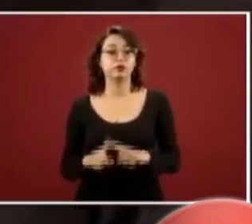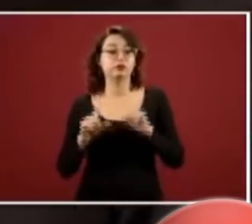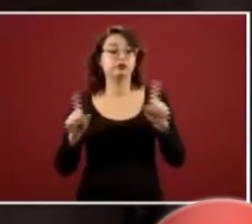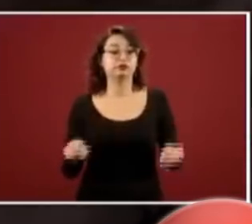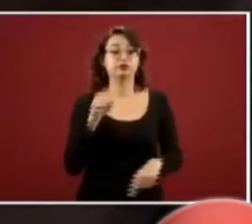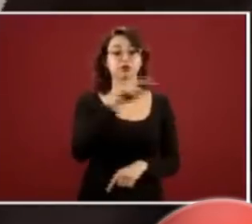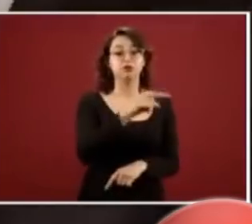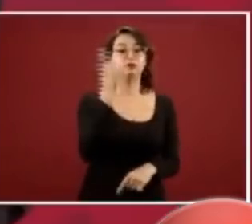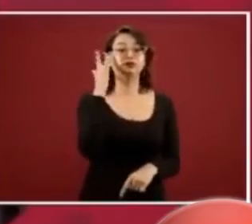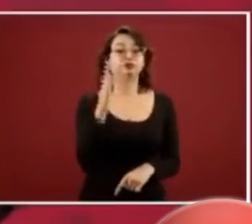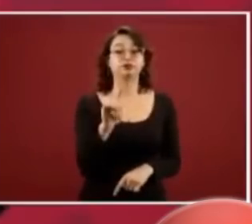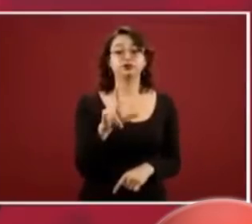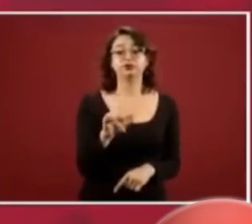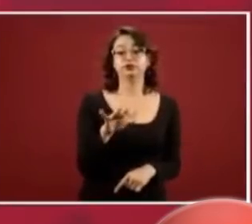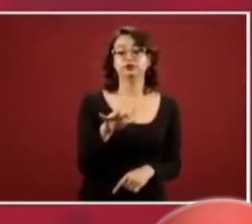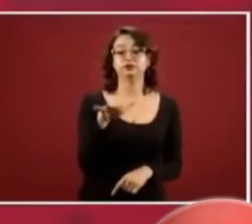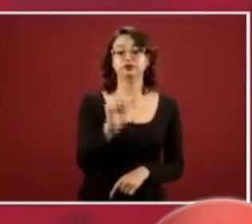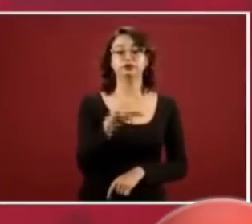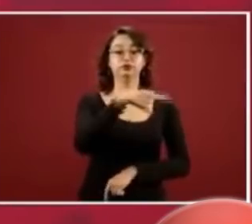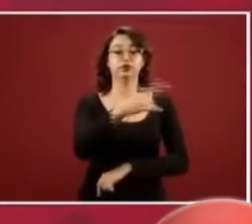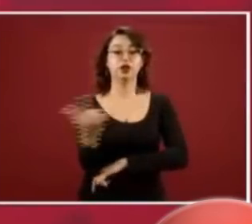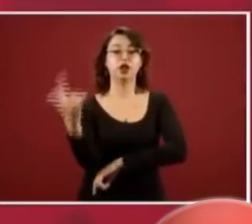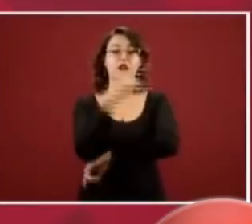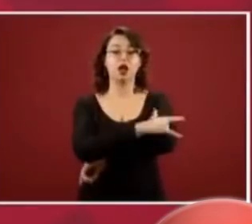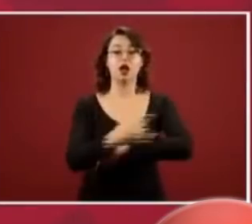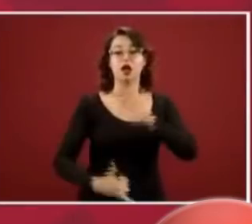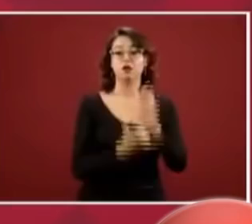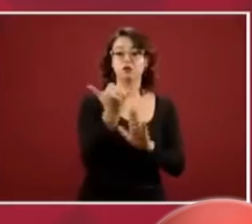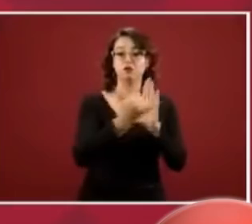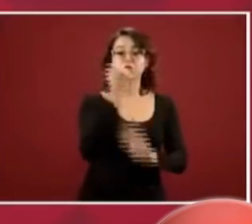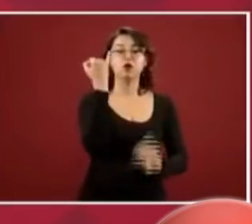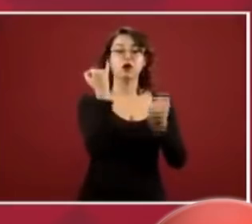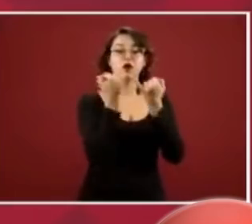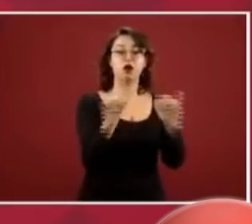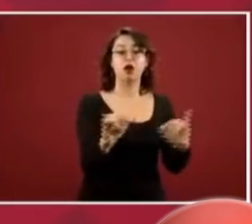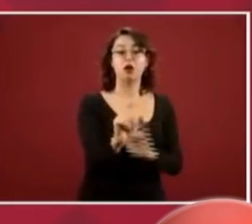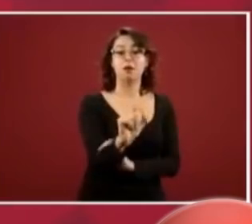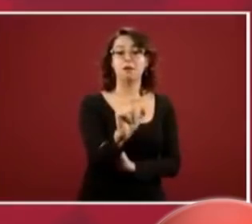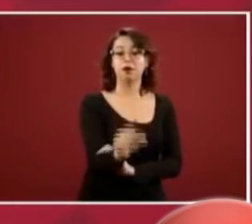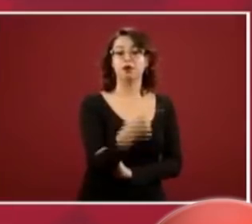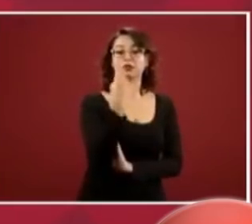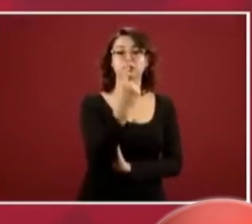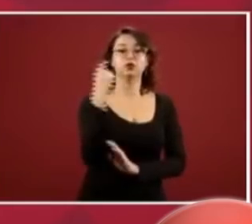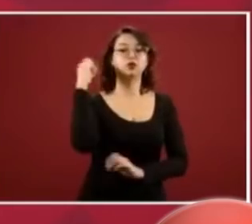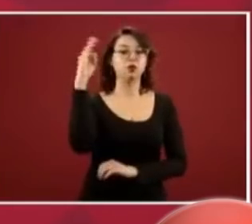el aeropuerto lo vamos a inaugurar el 21 de marzo